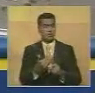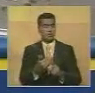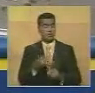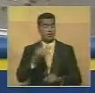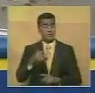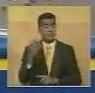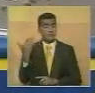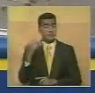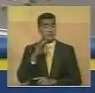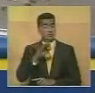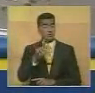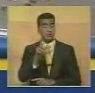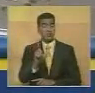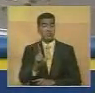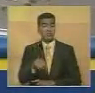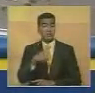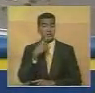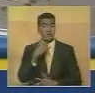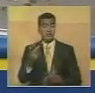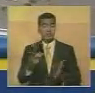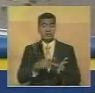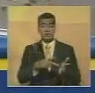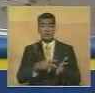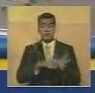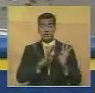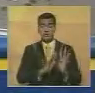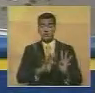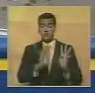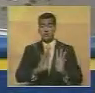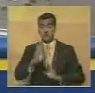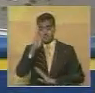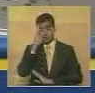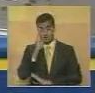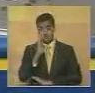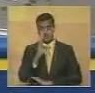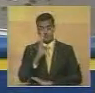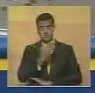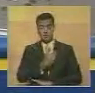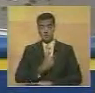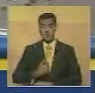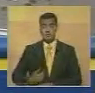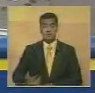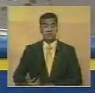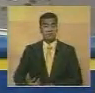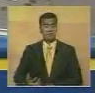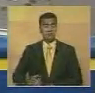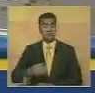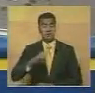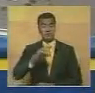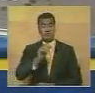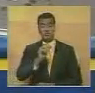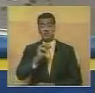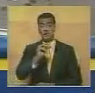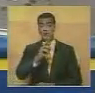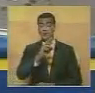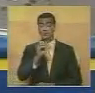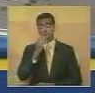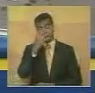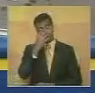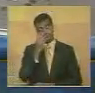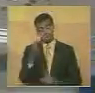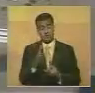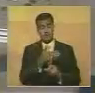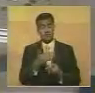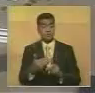fue víctima el pasado 5 de julio cuando asistiera al desfile cívico-militar. El presidente de esta comisión, Elvis Amoroso, lamentó